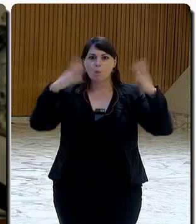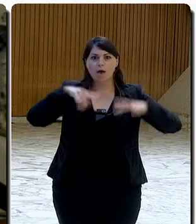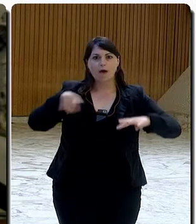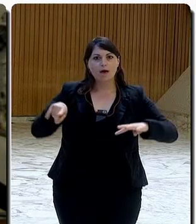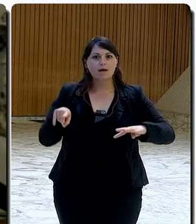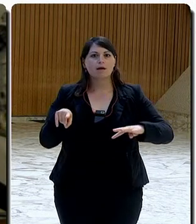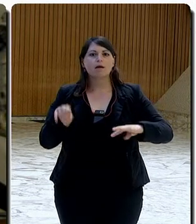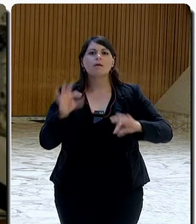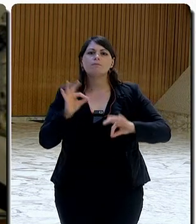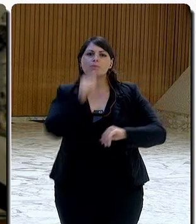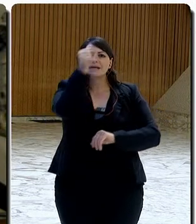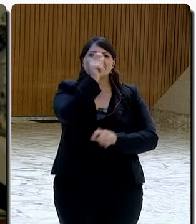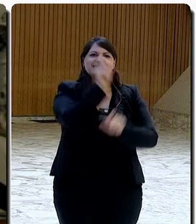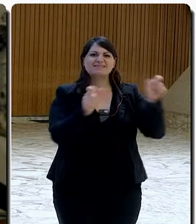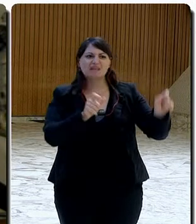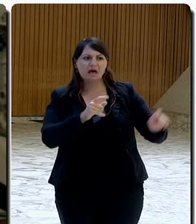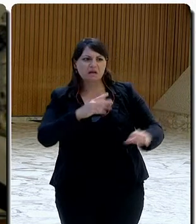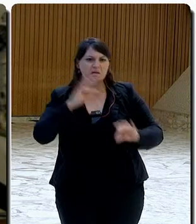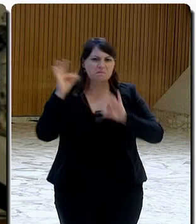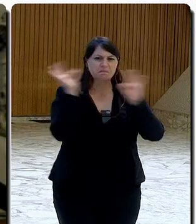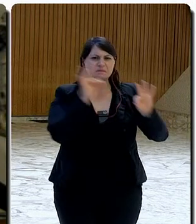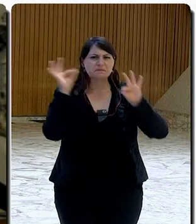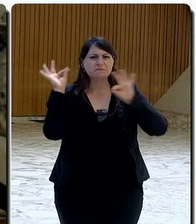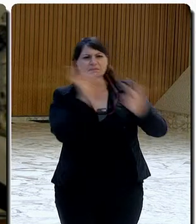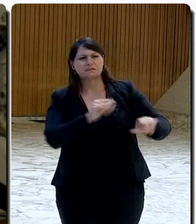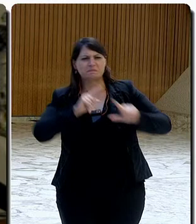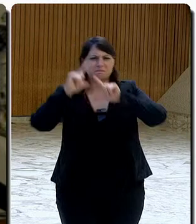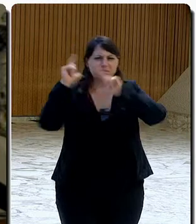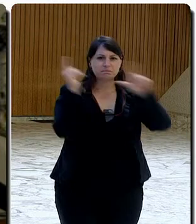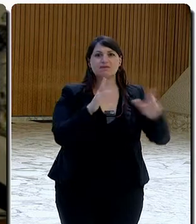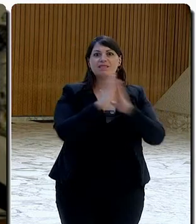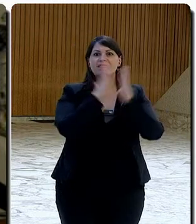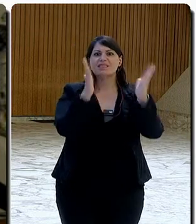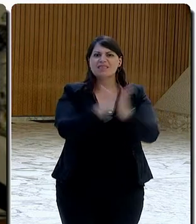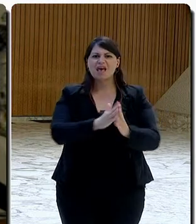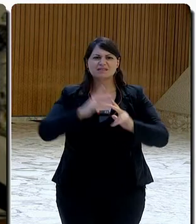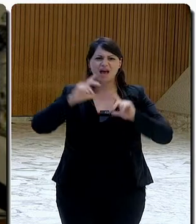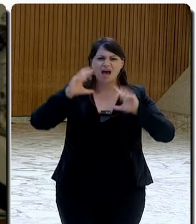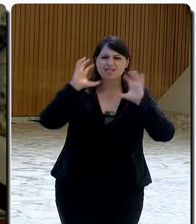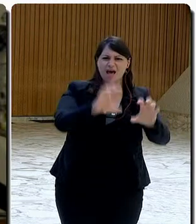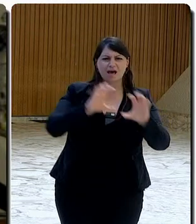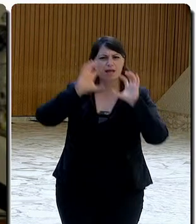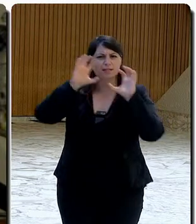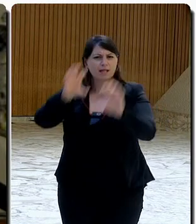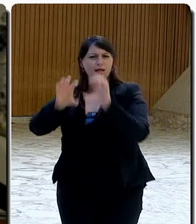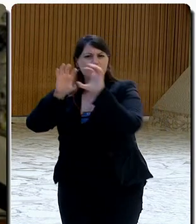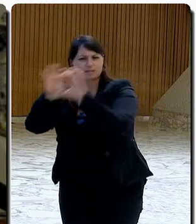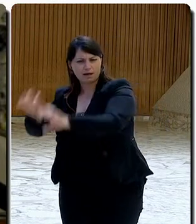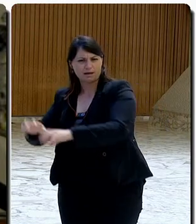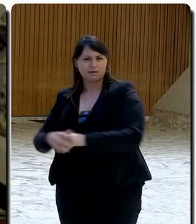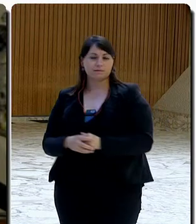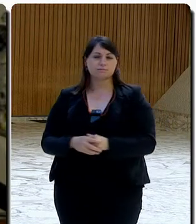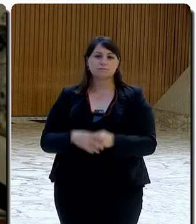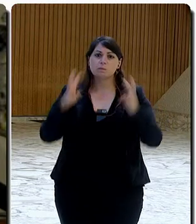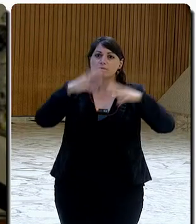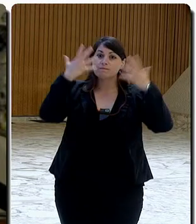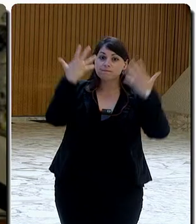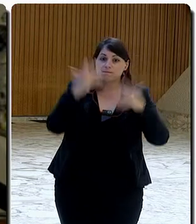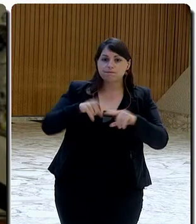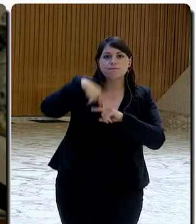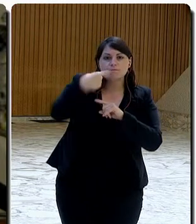iglesias. Terminada la guerra, no se daba por vencido y continuó sus actividades